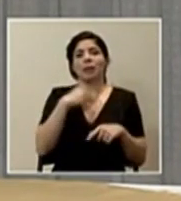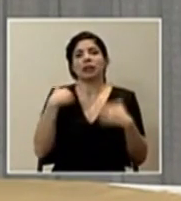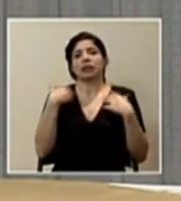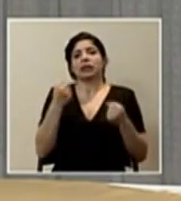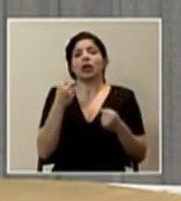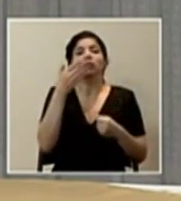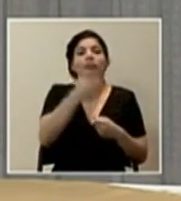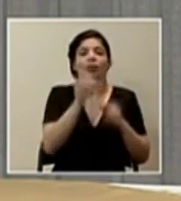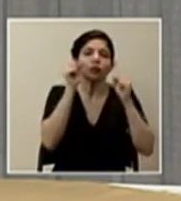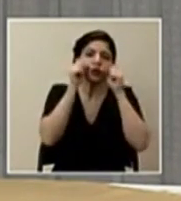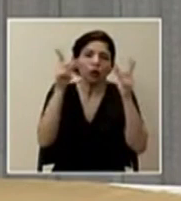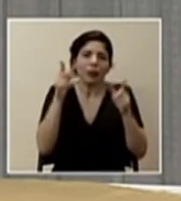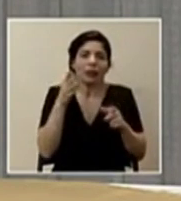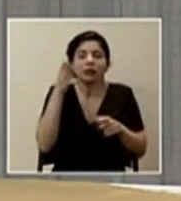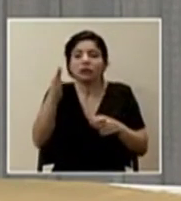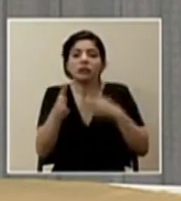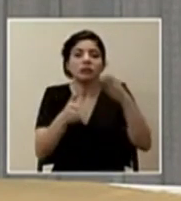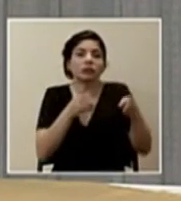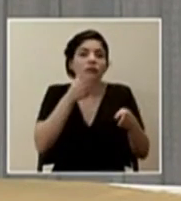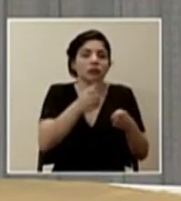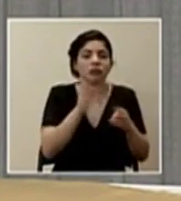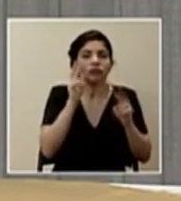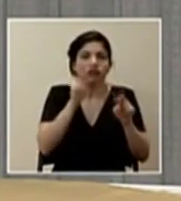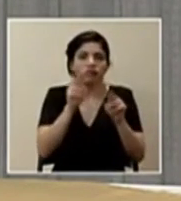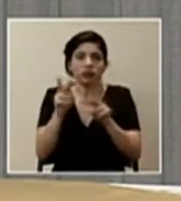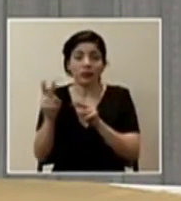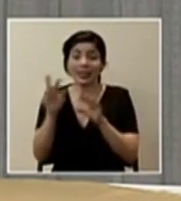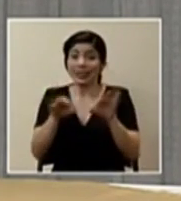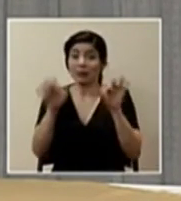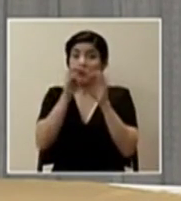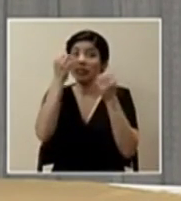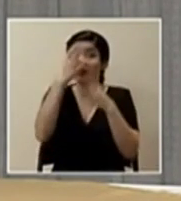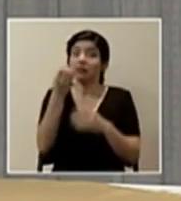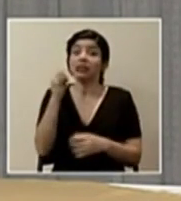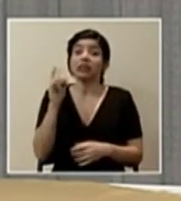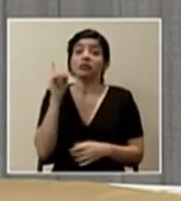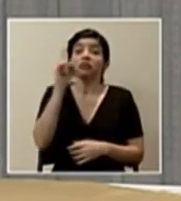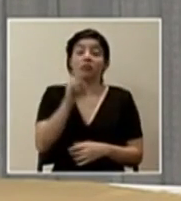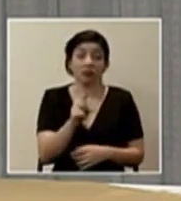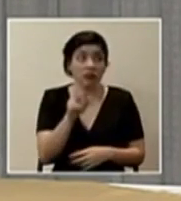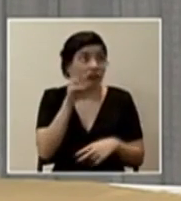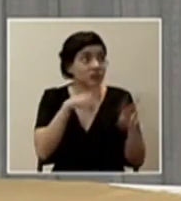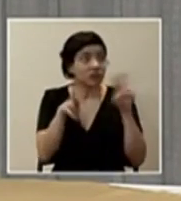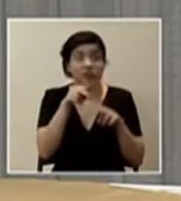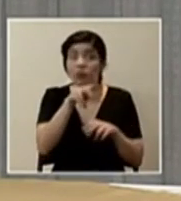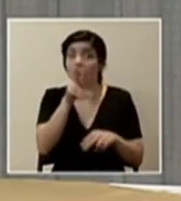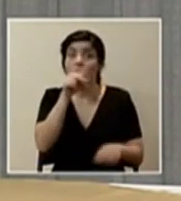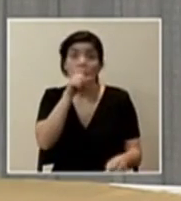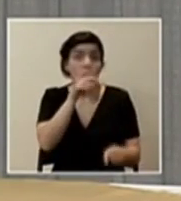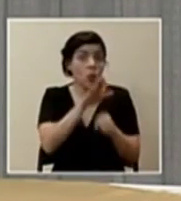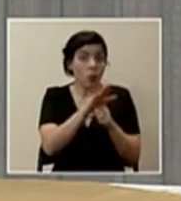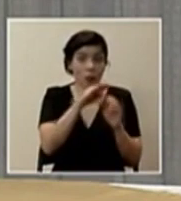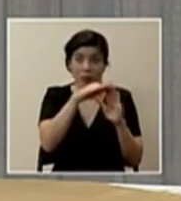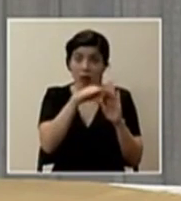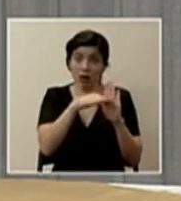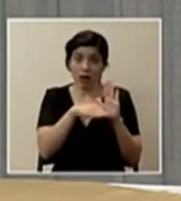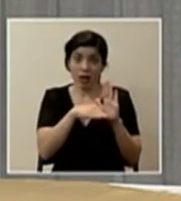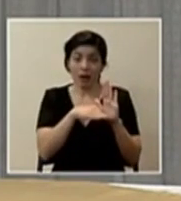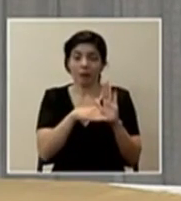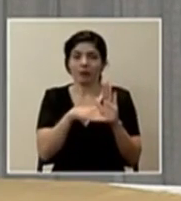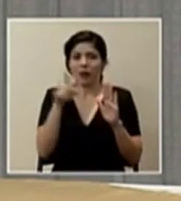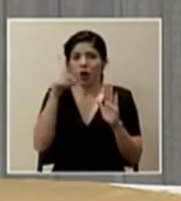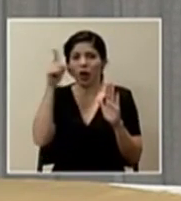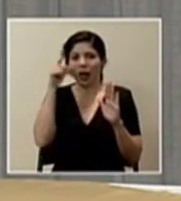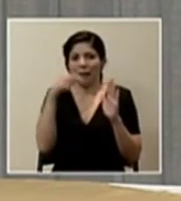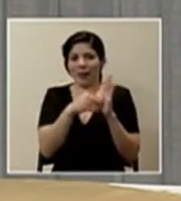dirá, es importante indicar que de no cumplirse con los lineamientos generales y obviamente lo